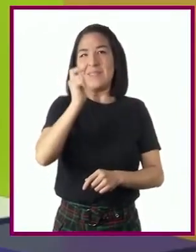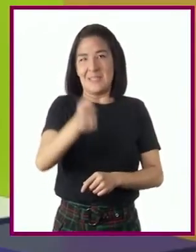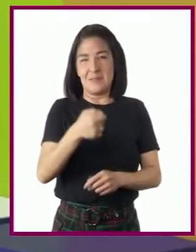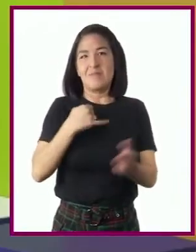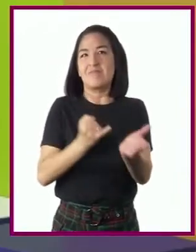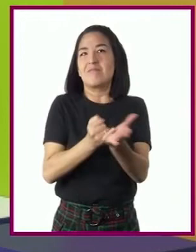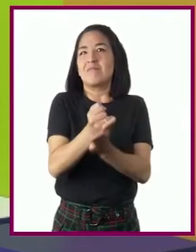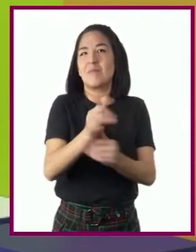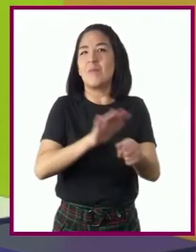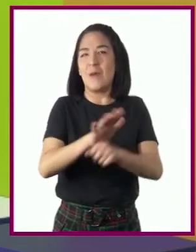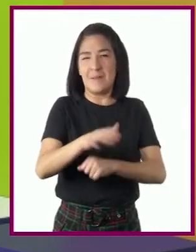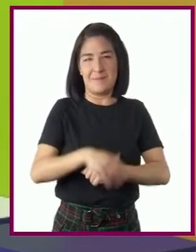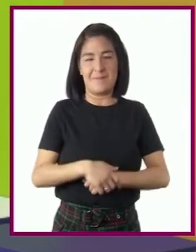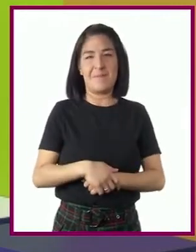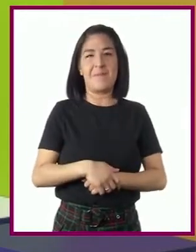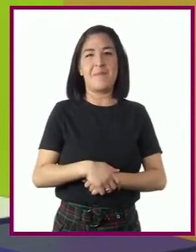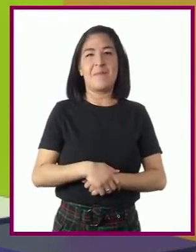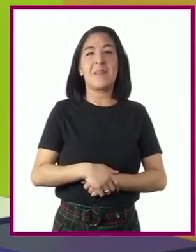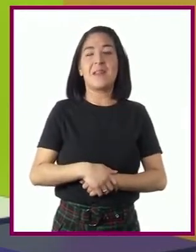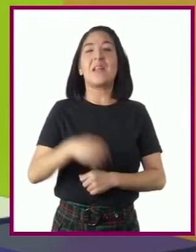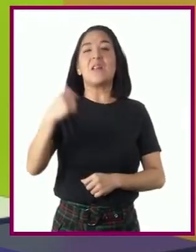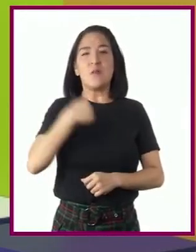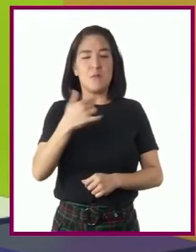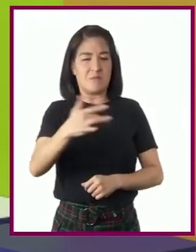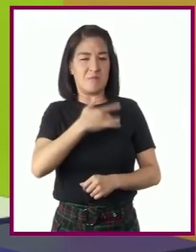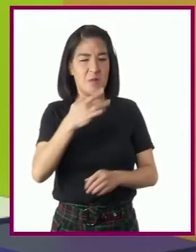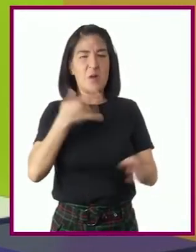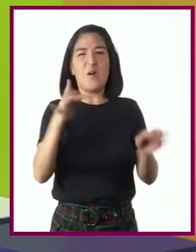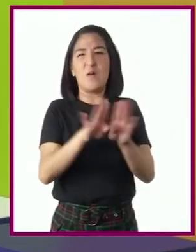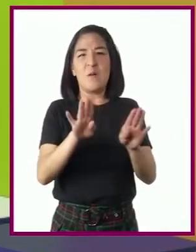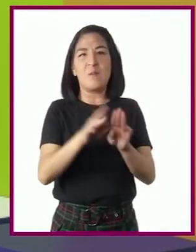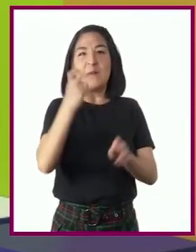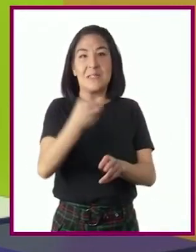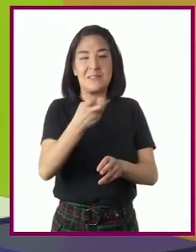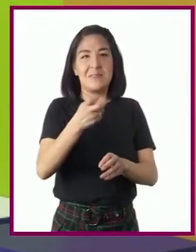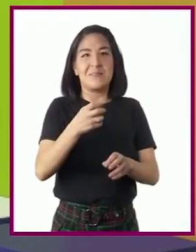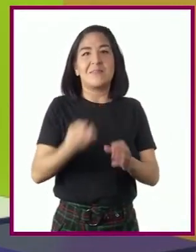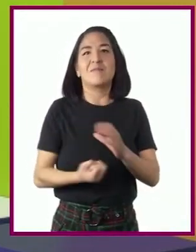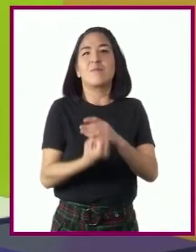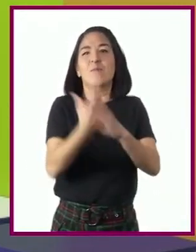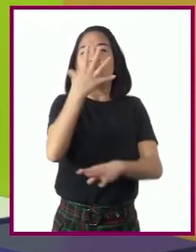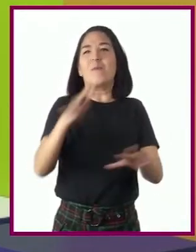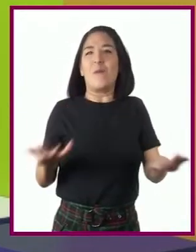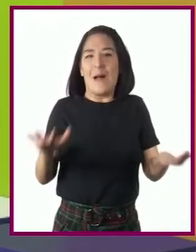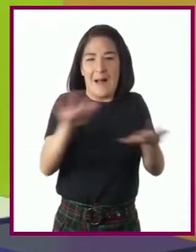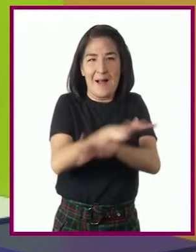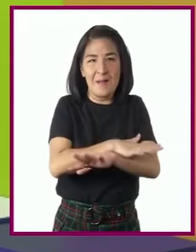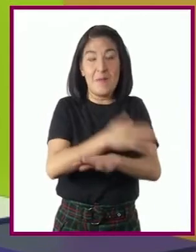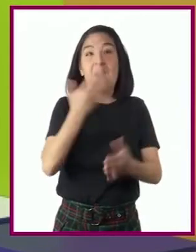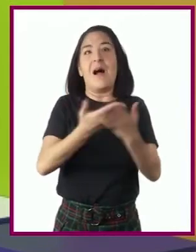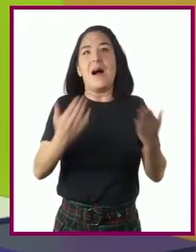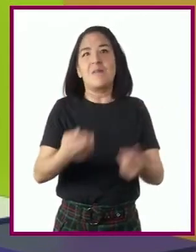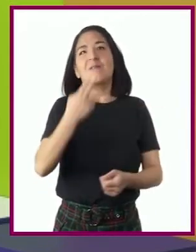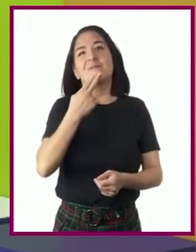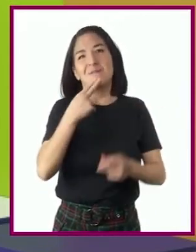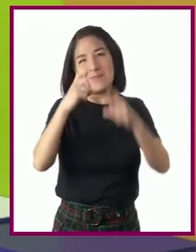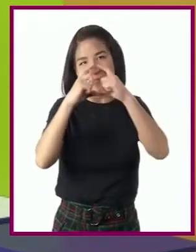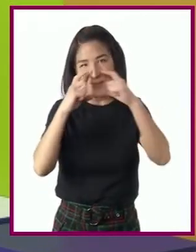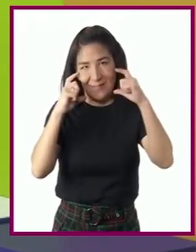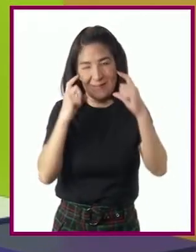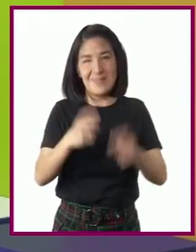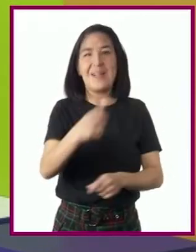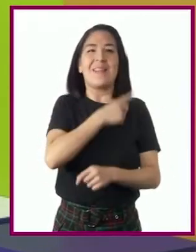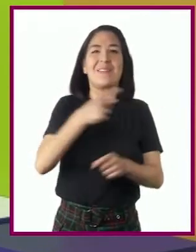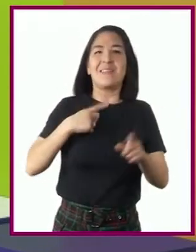un aspecto que nos ha costado asumir en esta pandemia son los cambios. Ahora hay que usar cubrebocas, mantener la